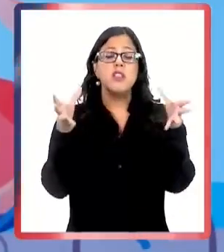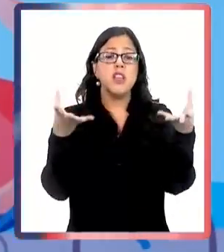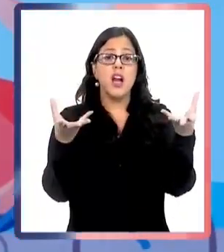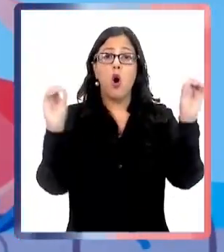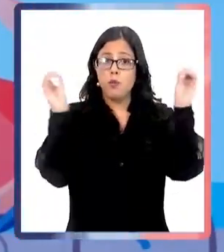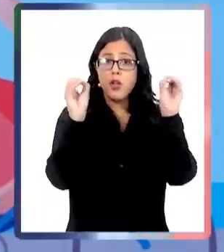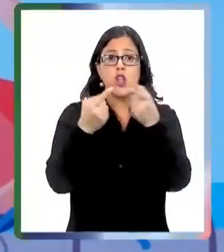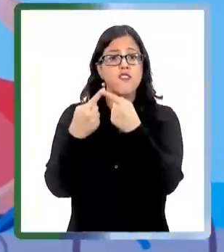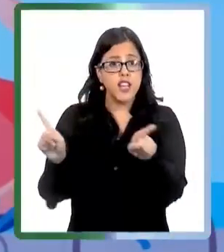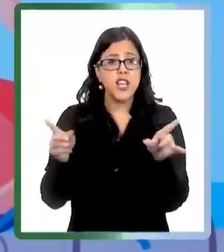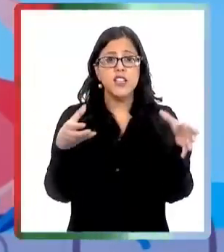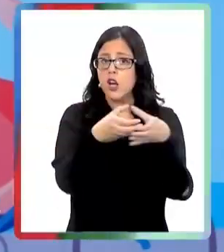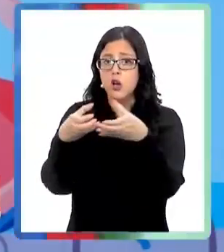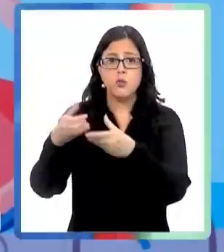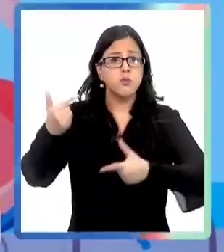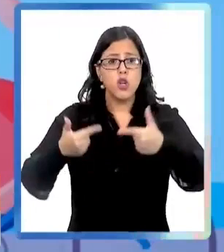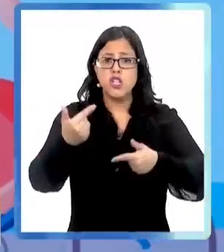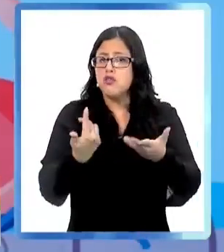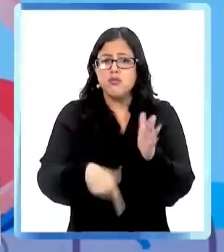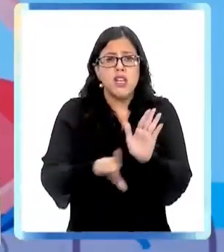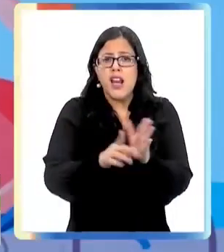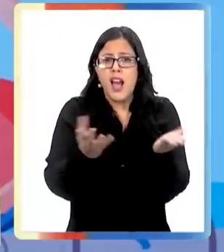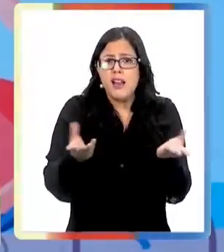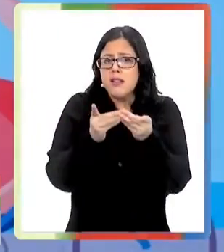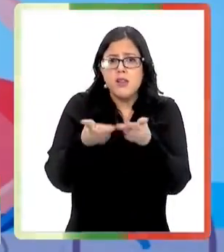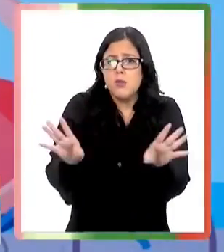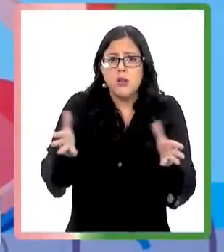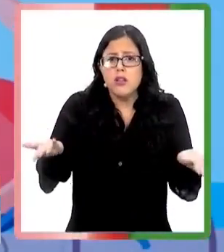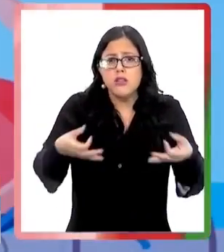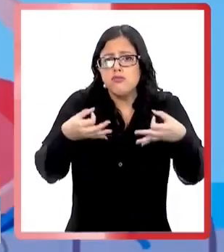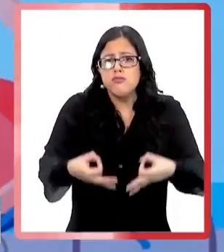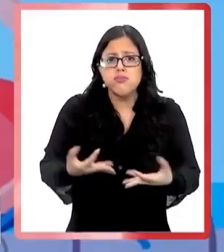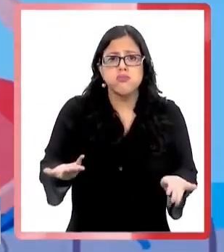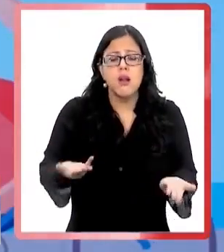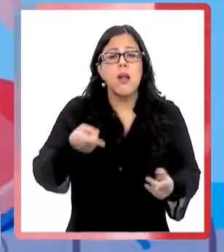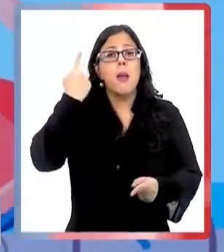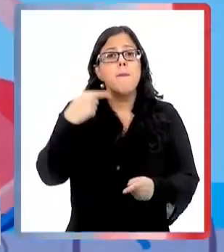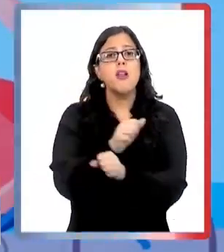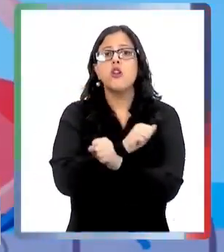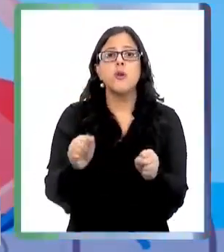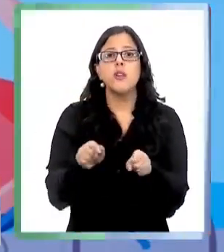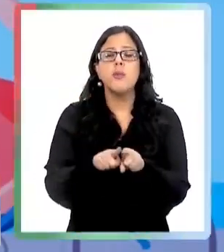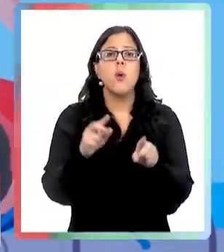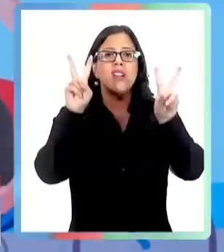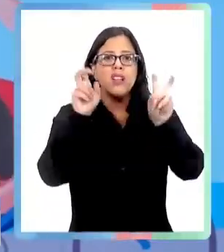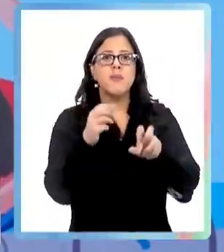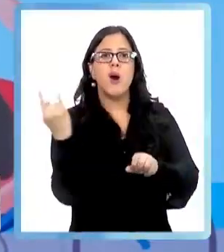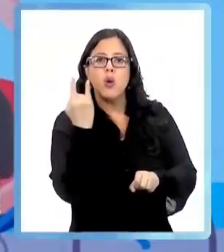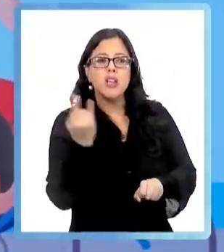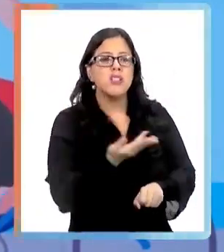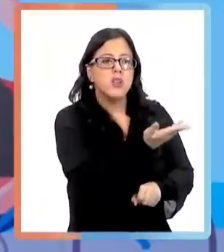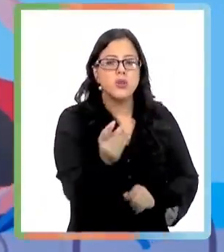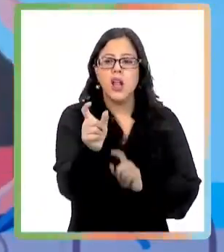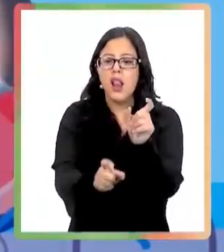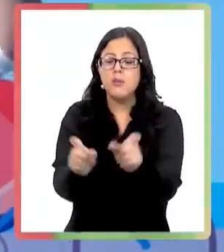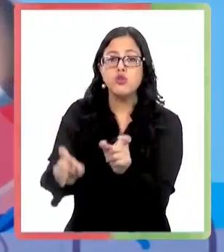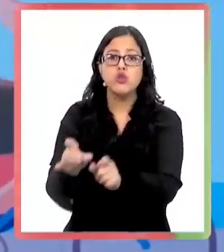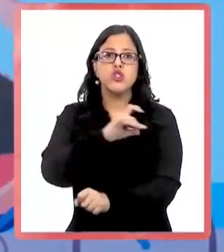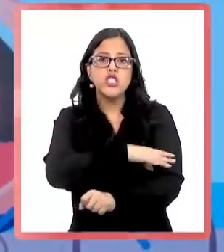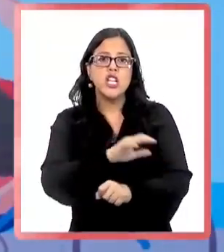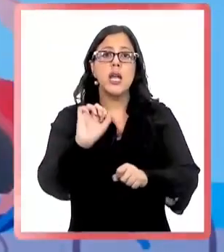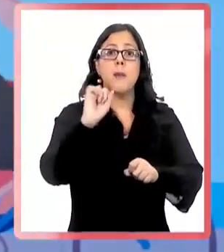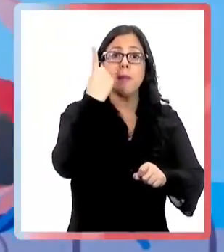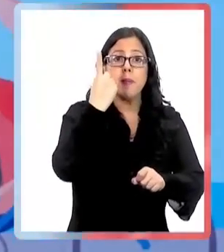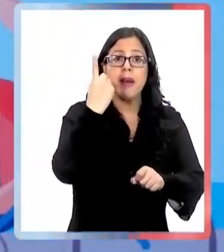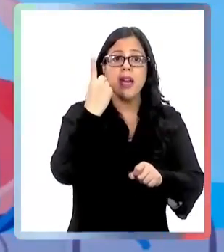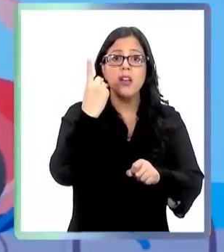aceptable. Podremos tener diferencias políticas y eso es legítimo y deseable en democracia. Pero no podemos dejar de poner las urgencias de ustedes,